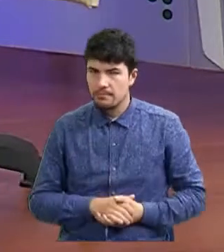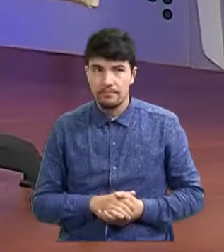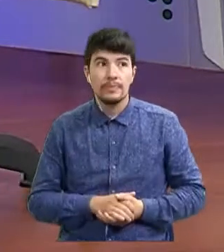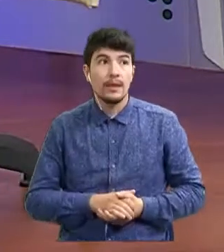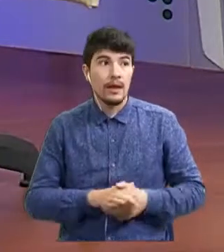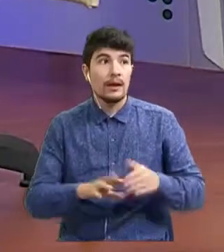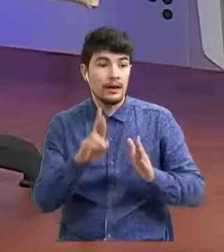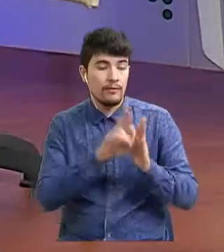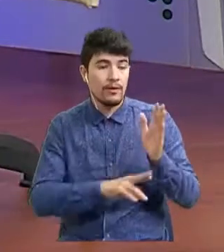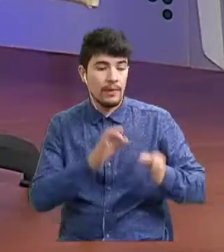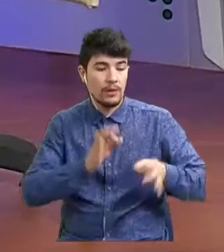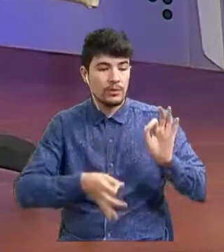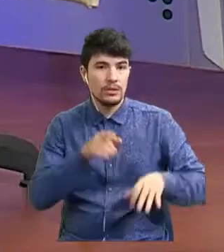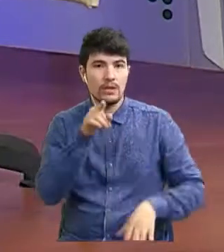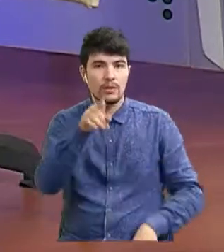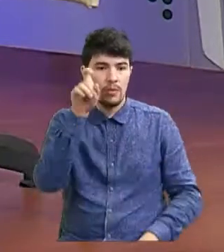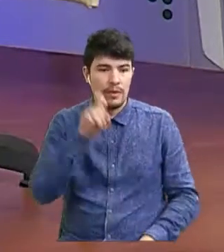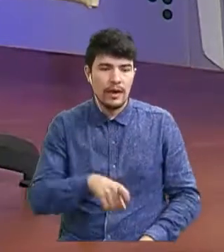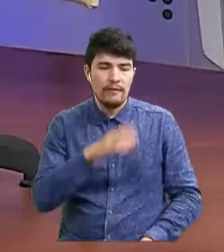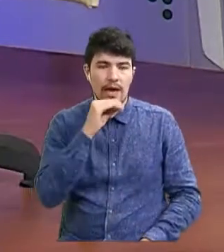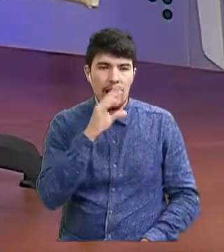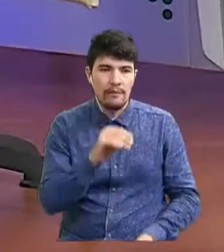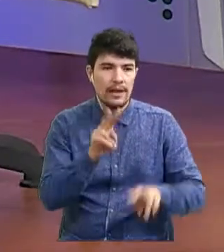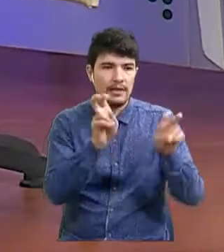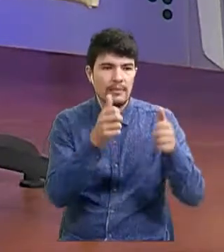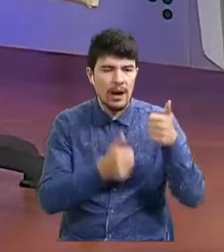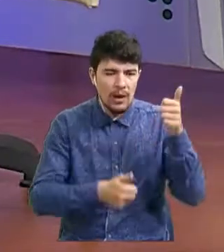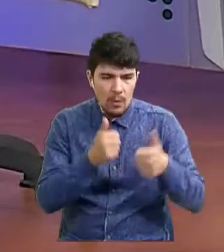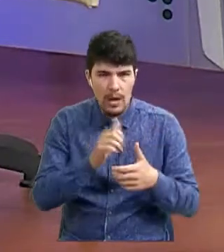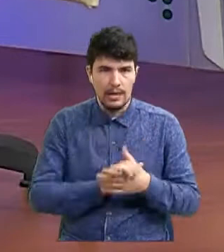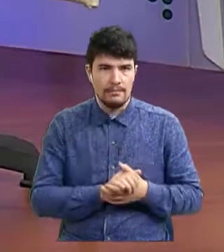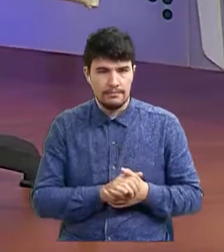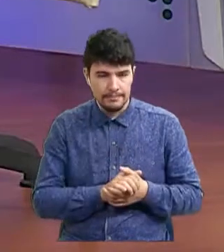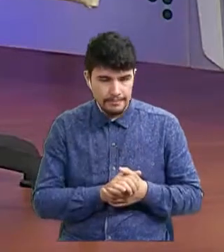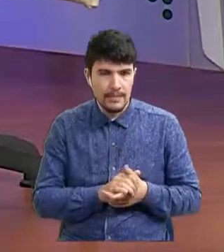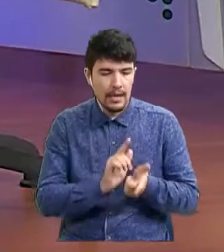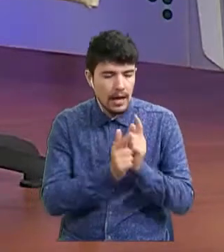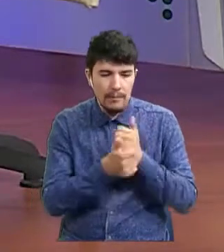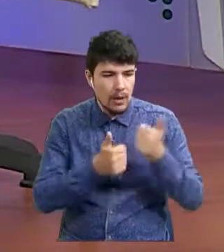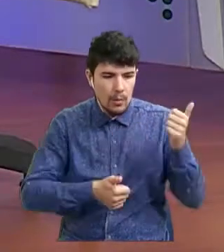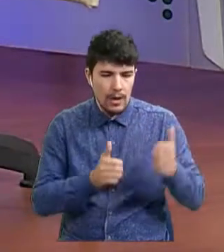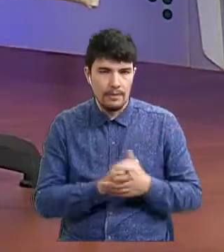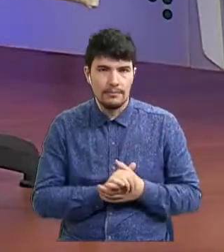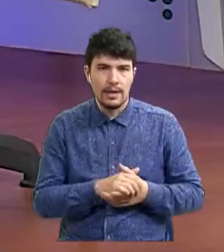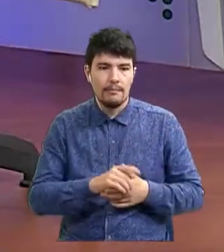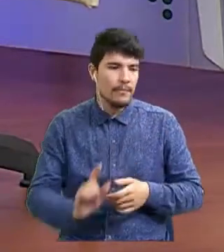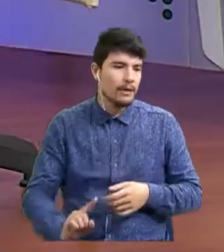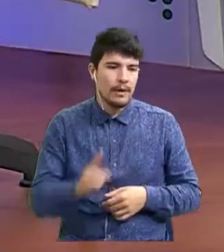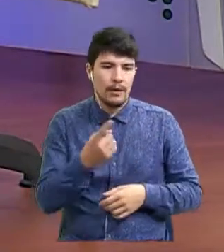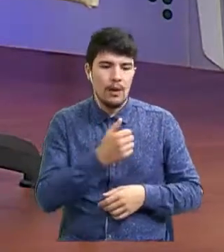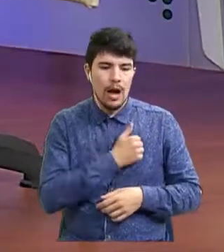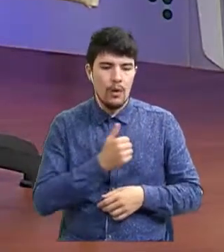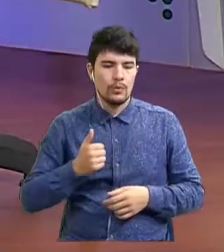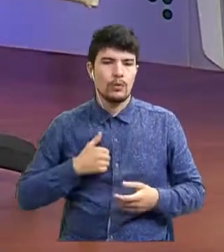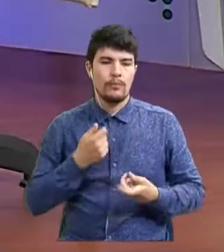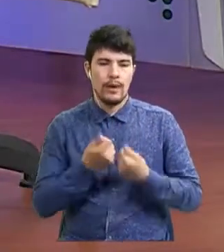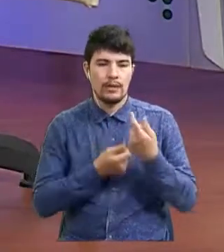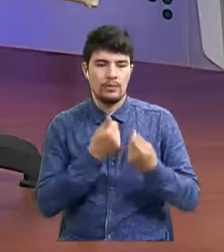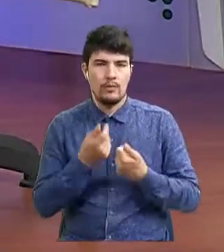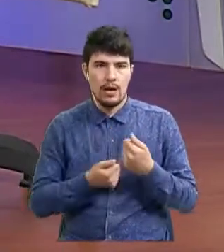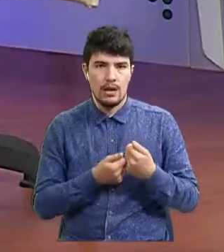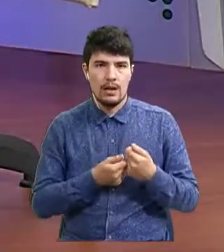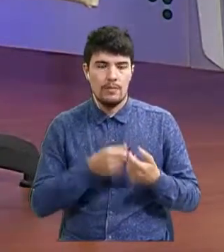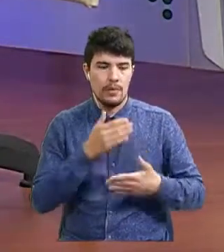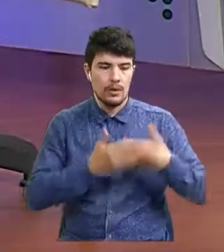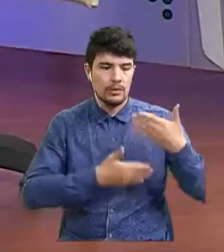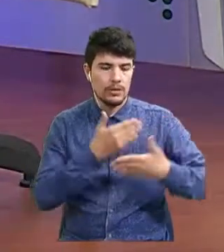la justicia usted tiene que hablar, uno tiene que hablar en principio, es primero la autonomía presupuestal. La rama judicial